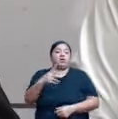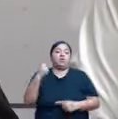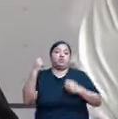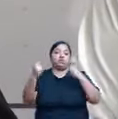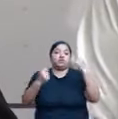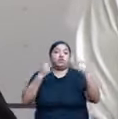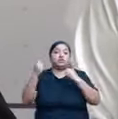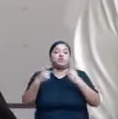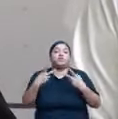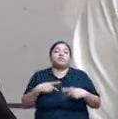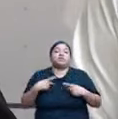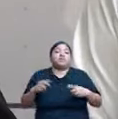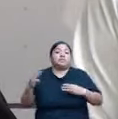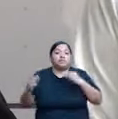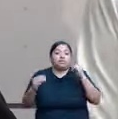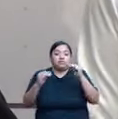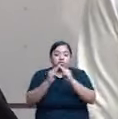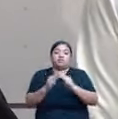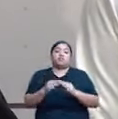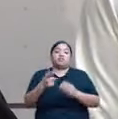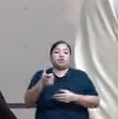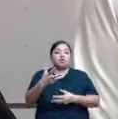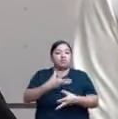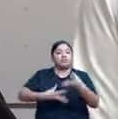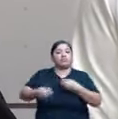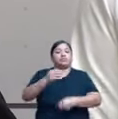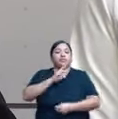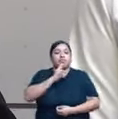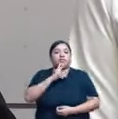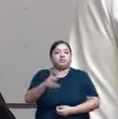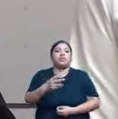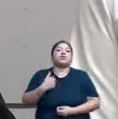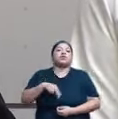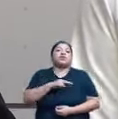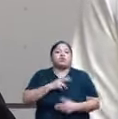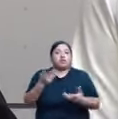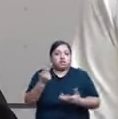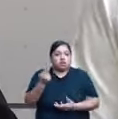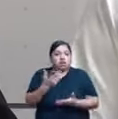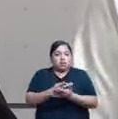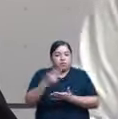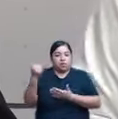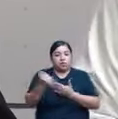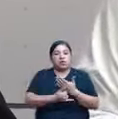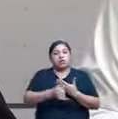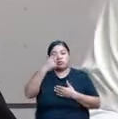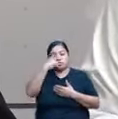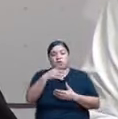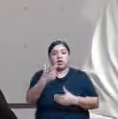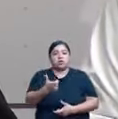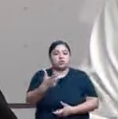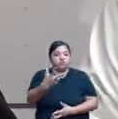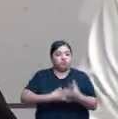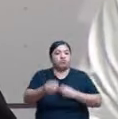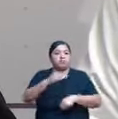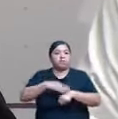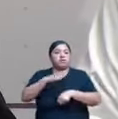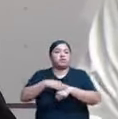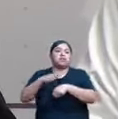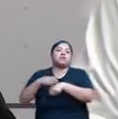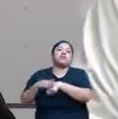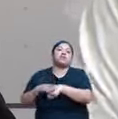mixquiahualenses. Impulsaremos proyectos de ecoturismo que nos permitan fortalecer la actividad recreativa y economía del municipio y las cuales